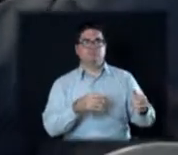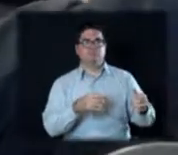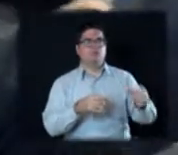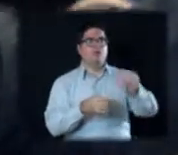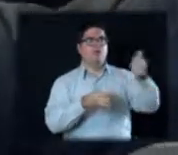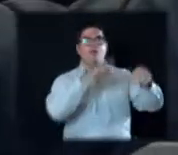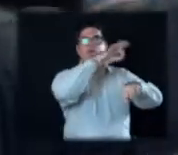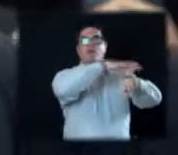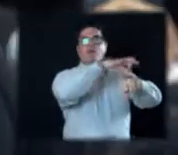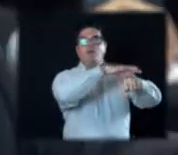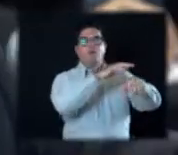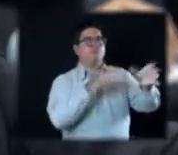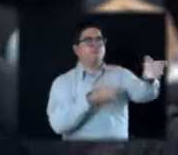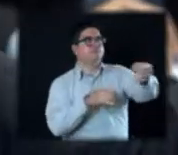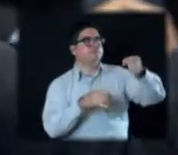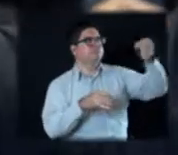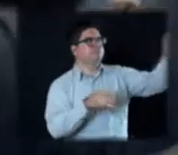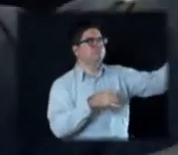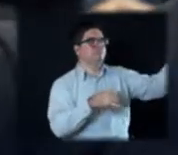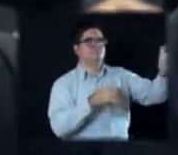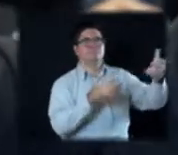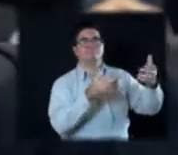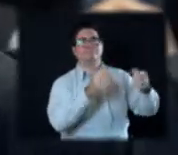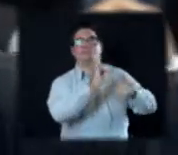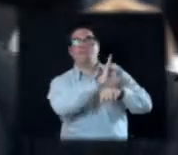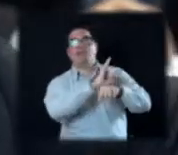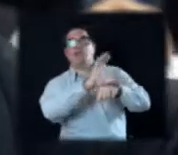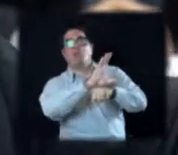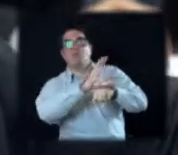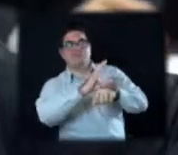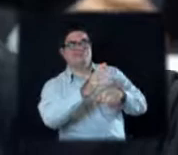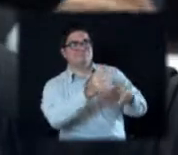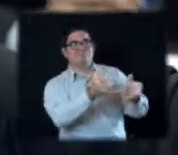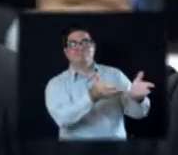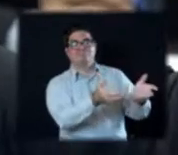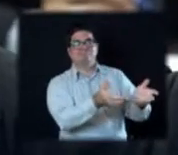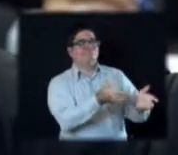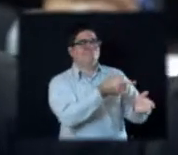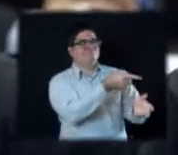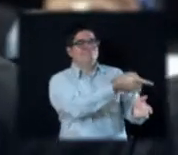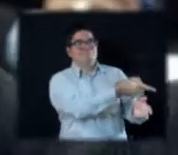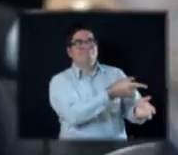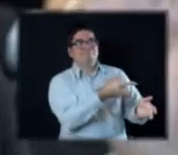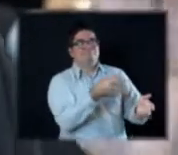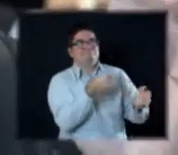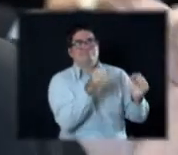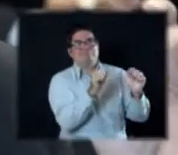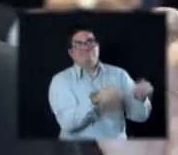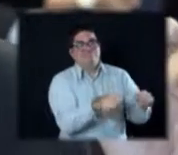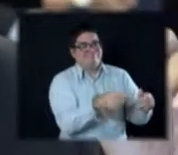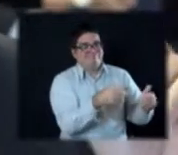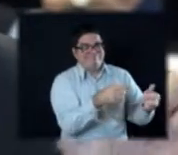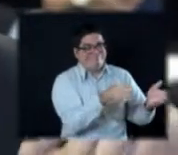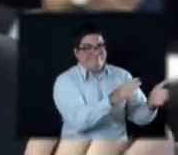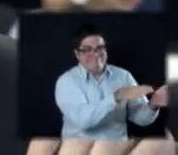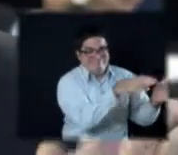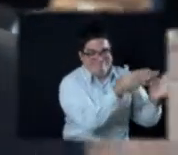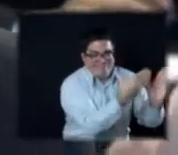o lo envían o la envían a una colectoría en Culebra donde puede morir como el conde de